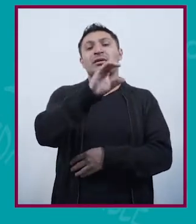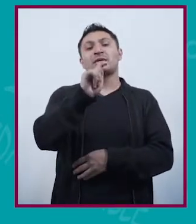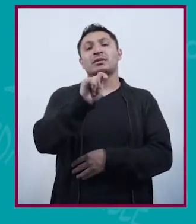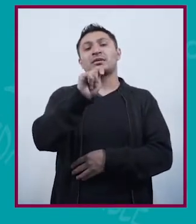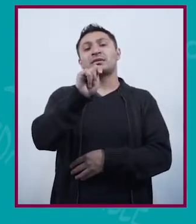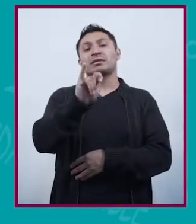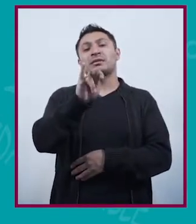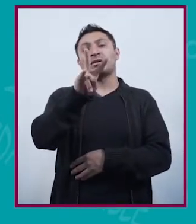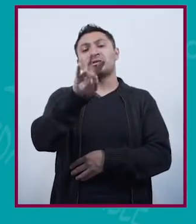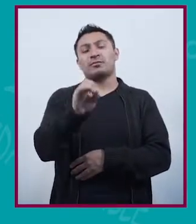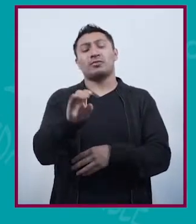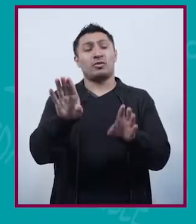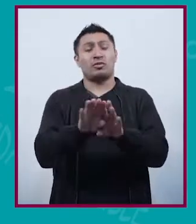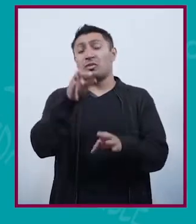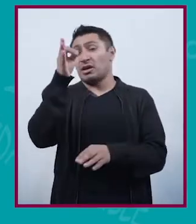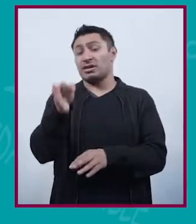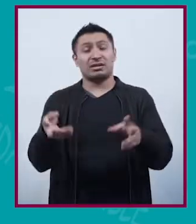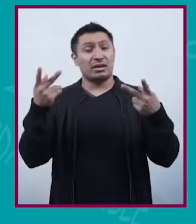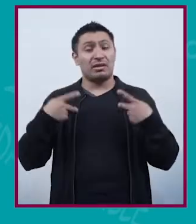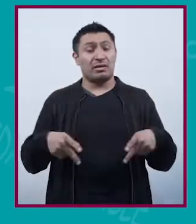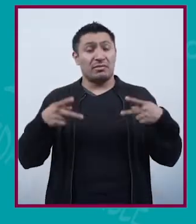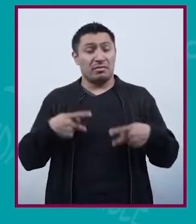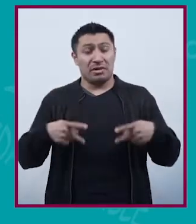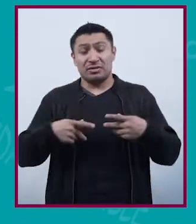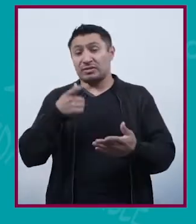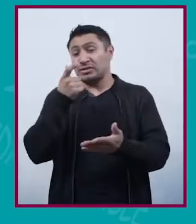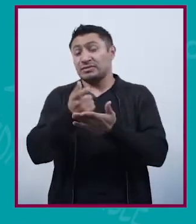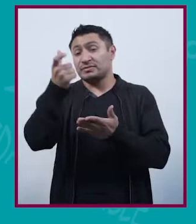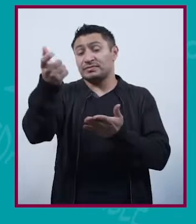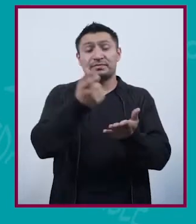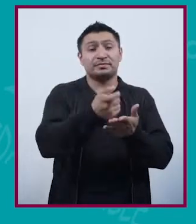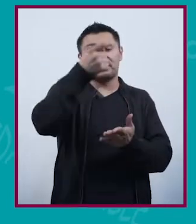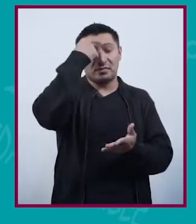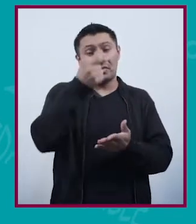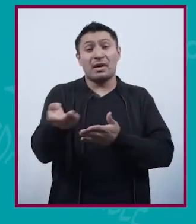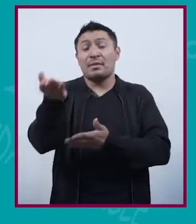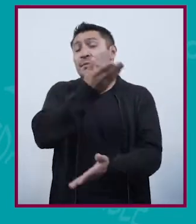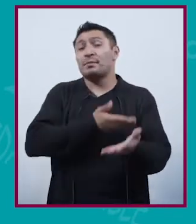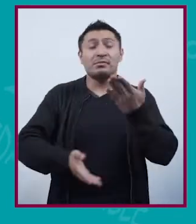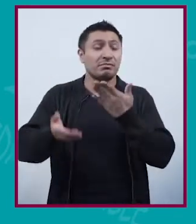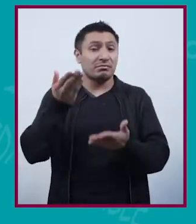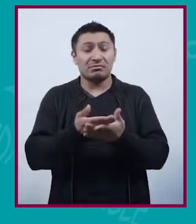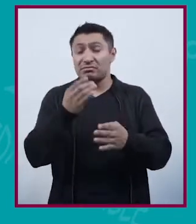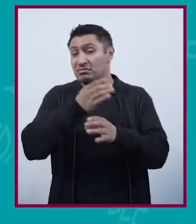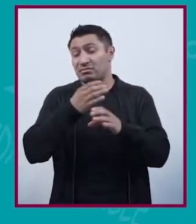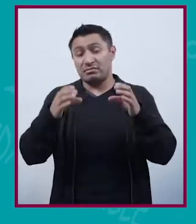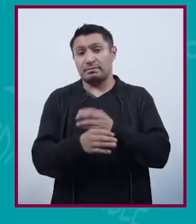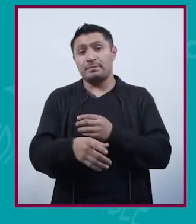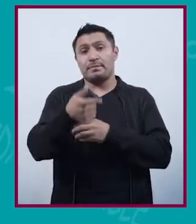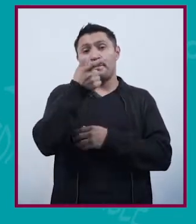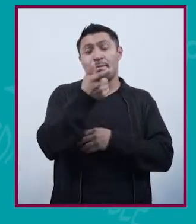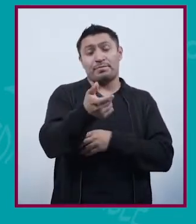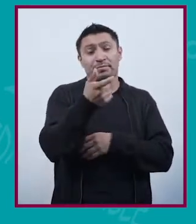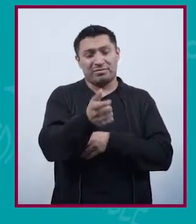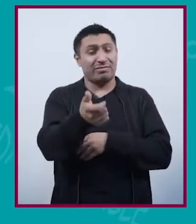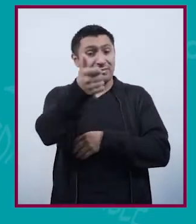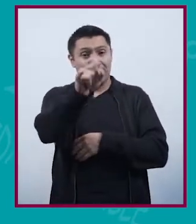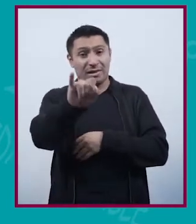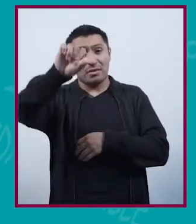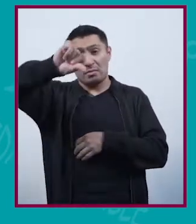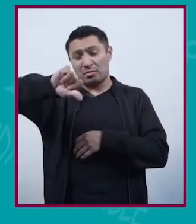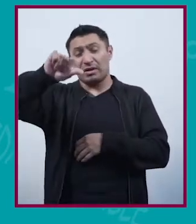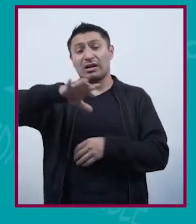generalmente aceptado por medio de pago por agentes económicos para sus intercambios. El dinero tal como lo